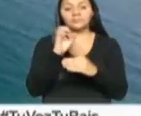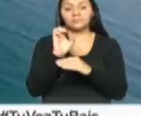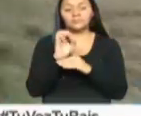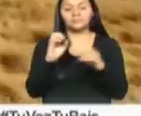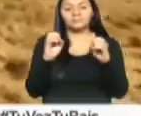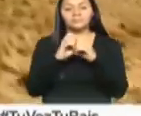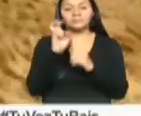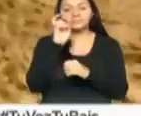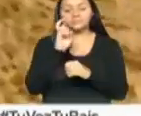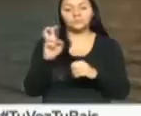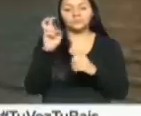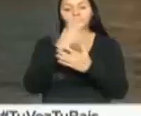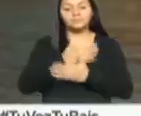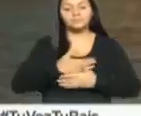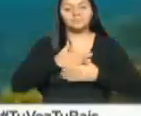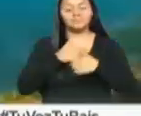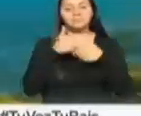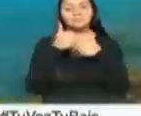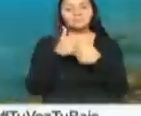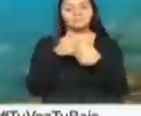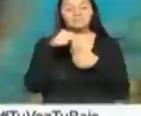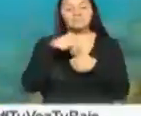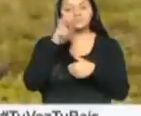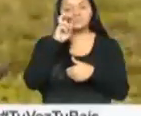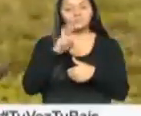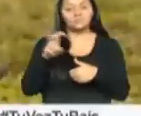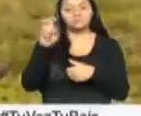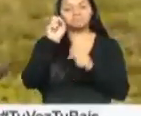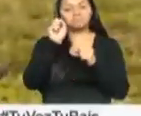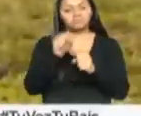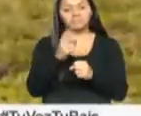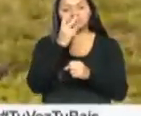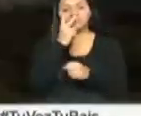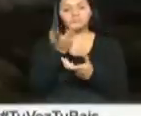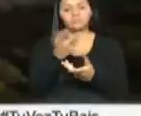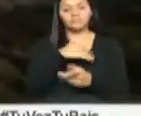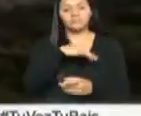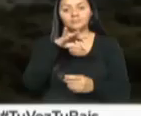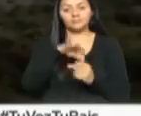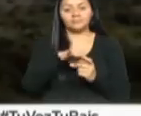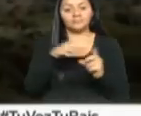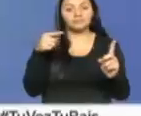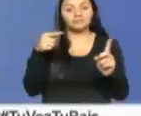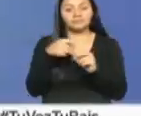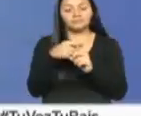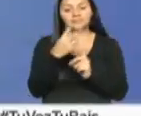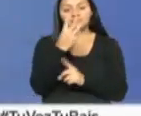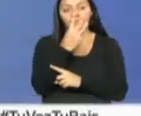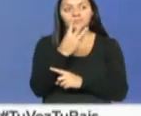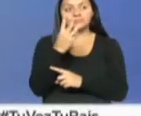turistas que han disfrutado de las maravillas turísticas de Ecuador pueden realizar sus votaciones ingresando al portal